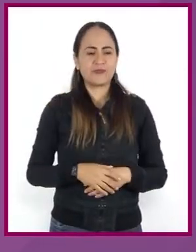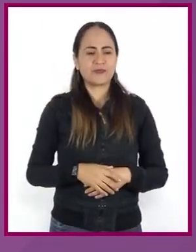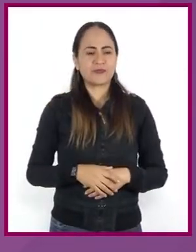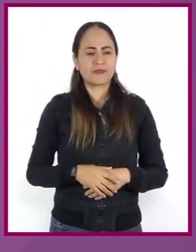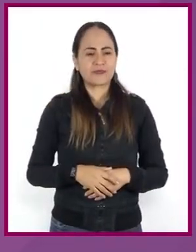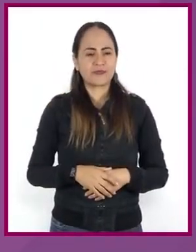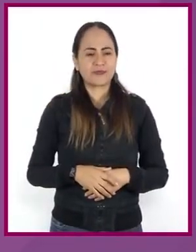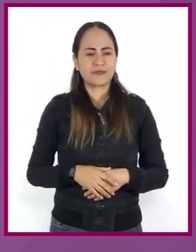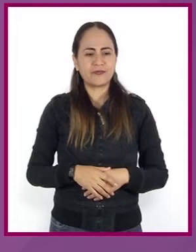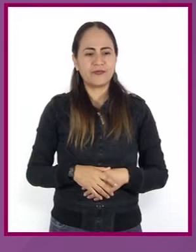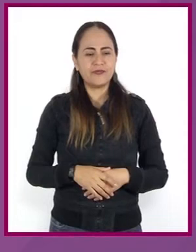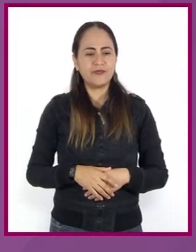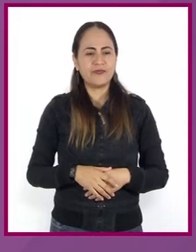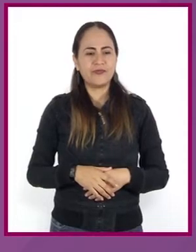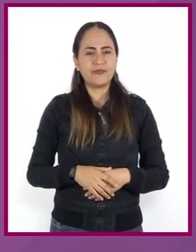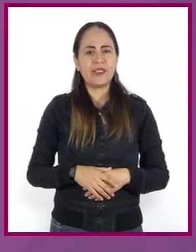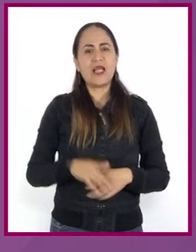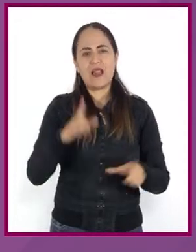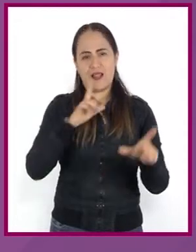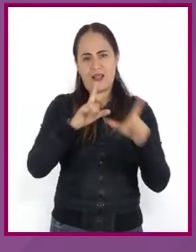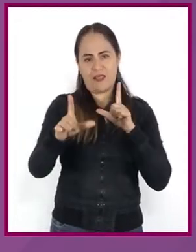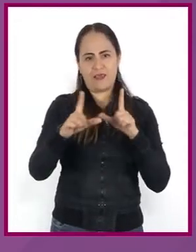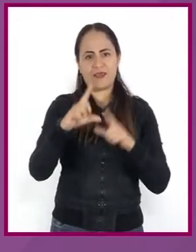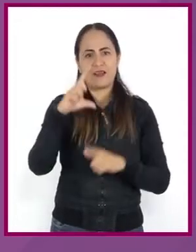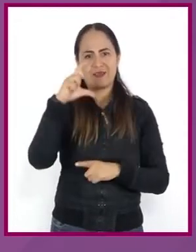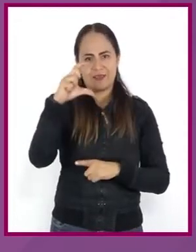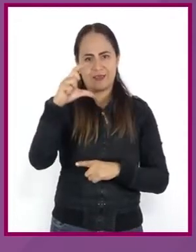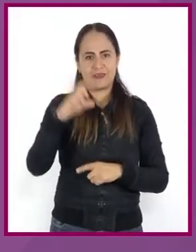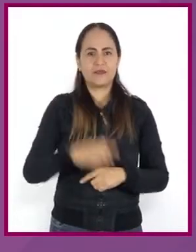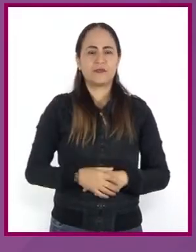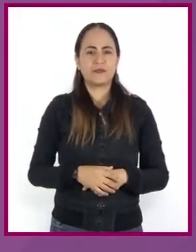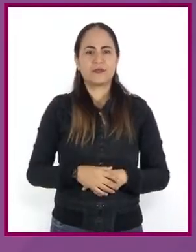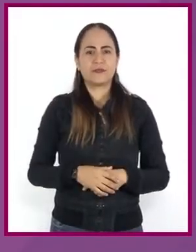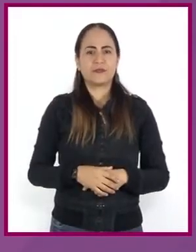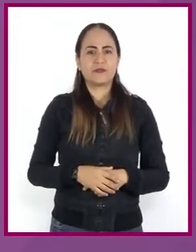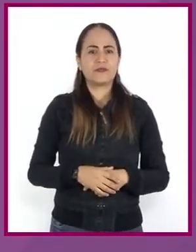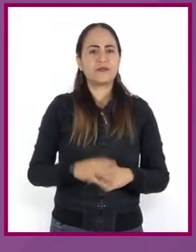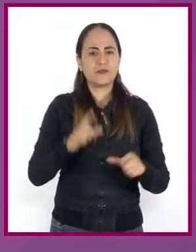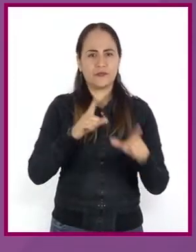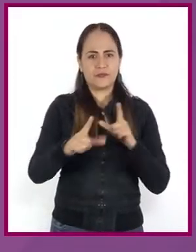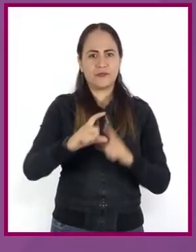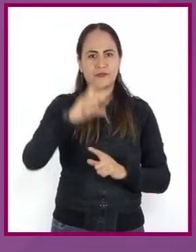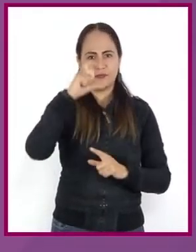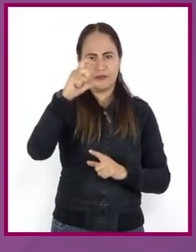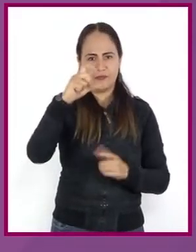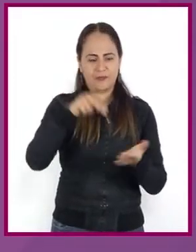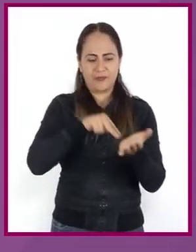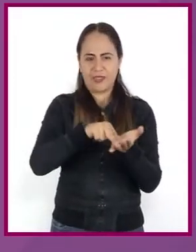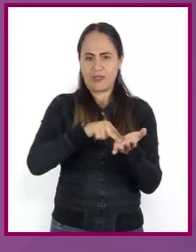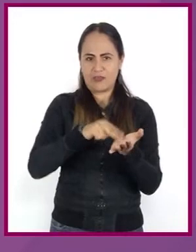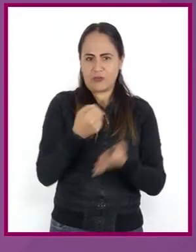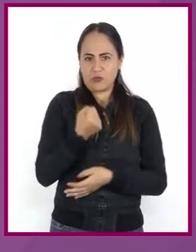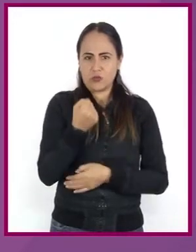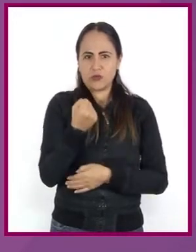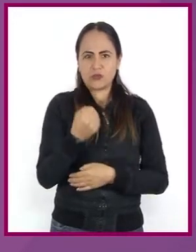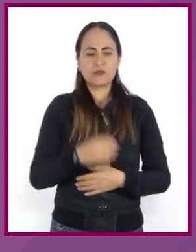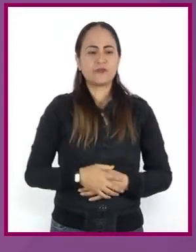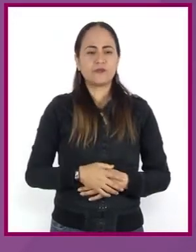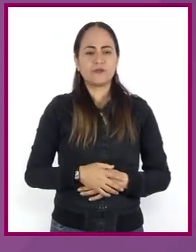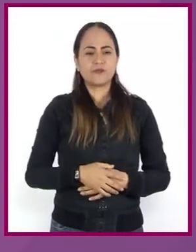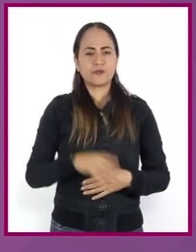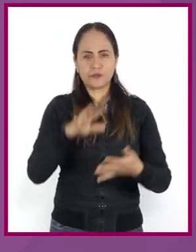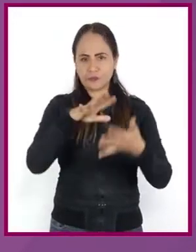se presenta con letra más grande, en mayúsculas y en negritas, por lo que sobresale de todo el